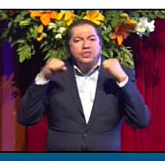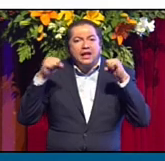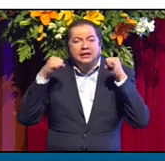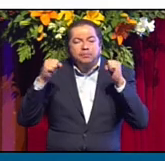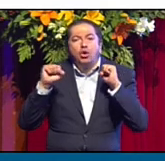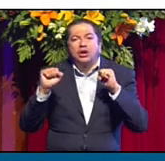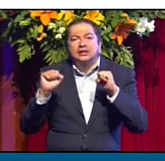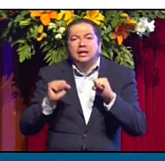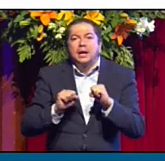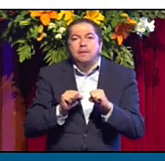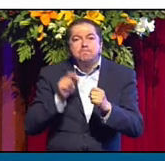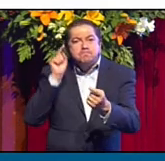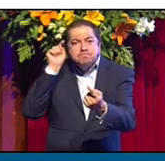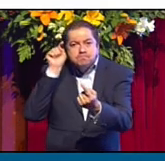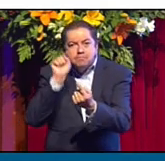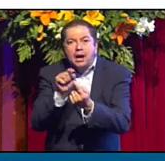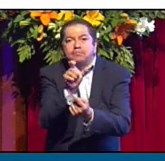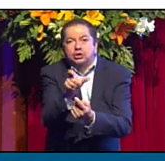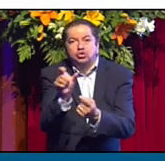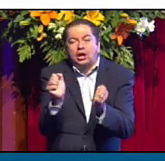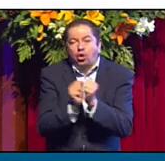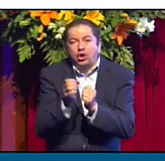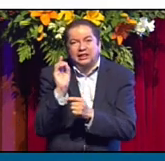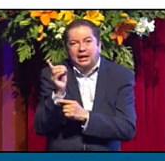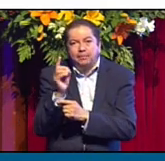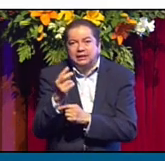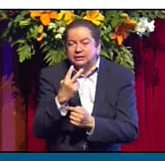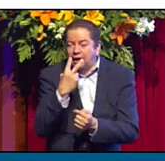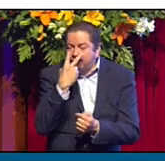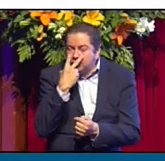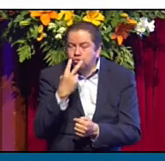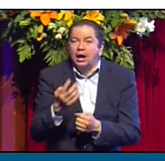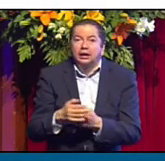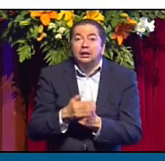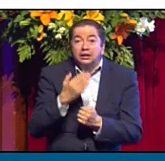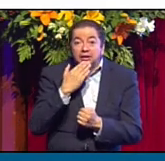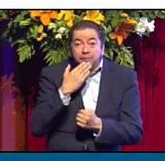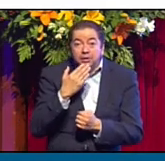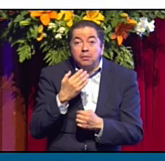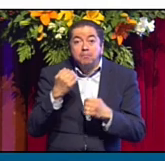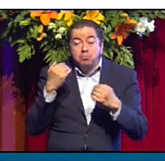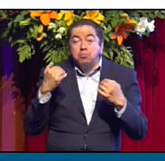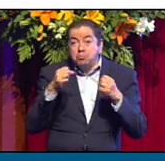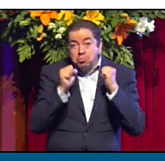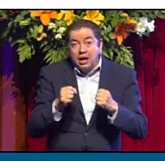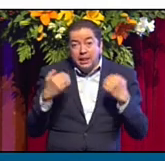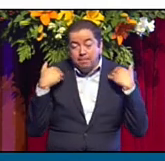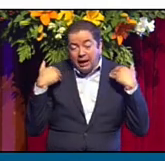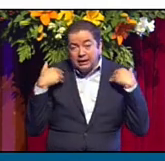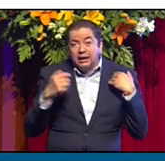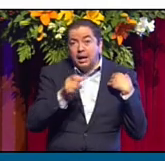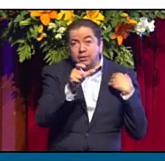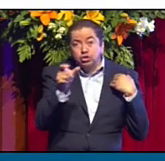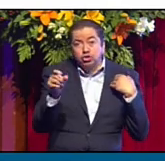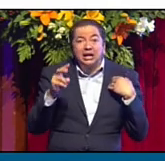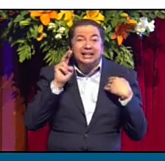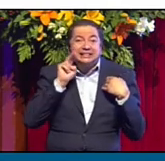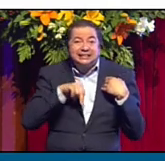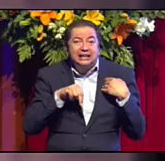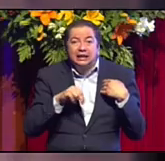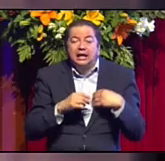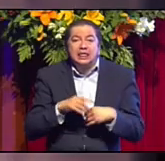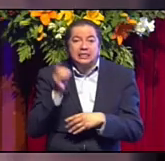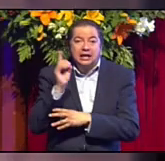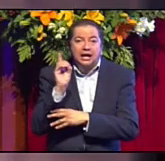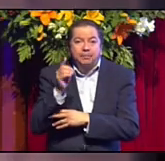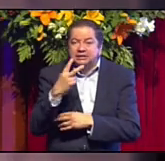destinado, justamente pensado en aquellas personas con discapacidad visual y que lo pueden practicar inclusive personas que no tengan discapacidad visual, pero se les tapa la